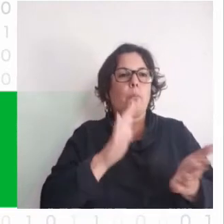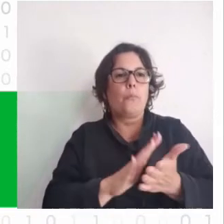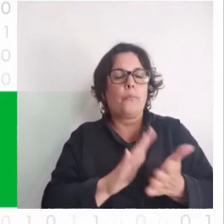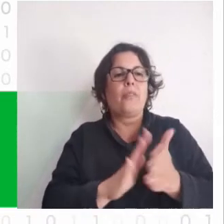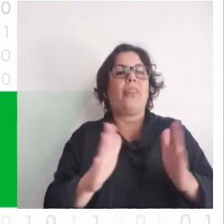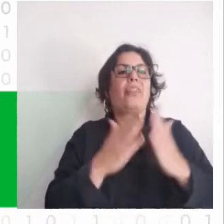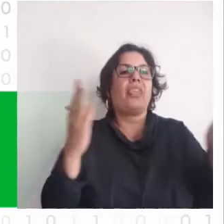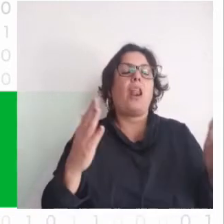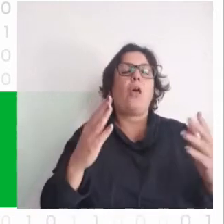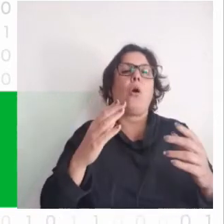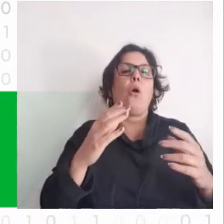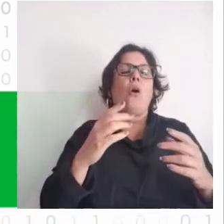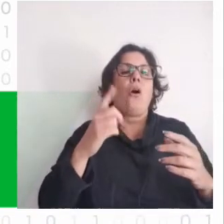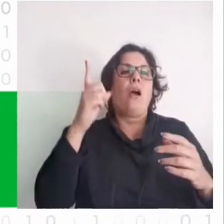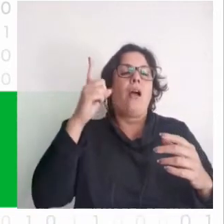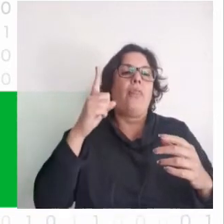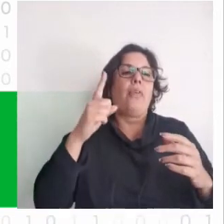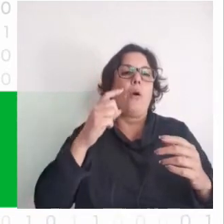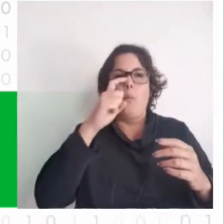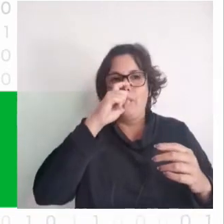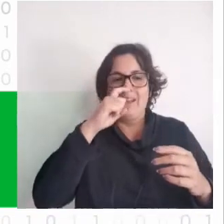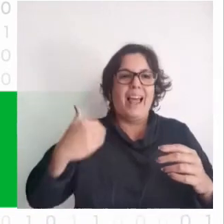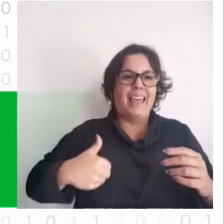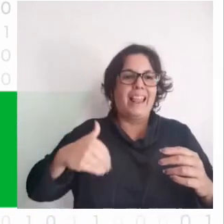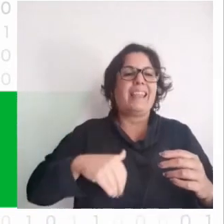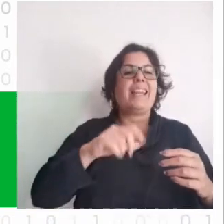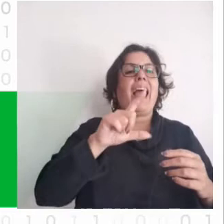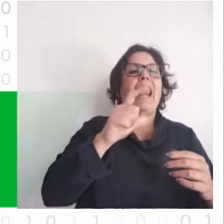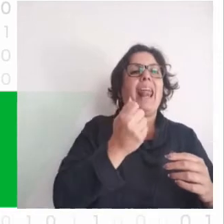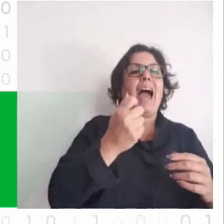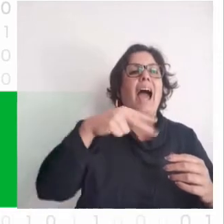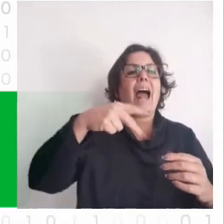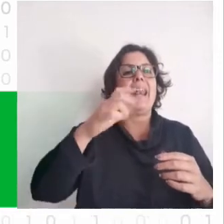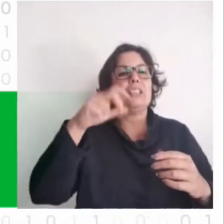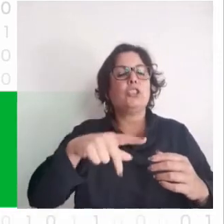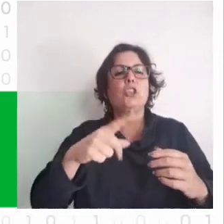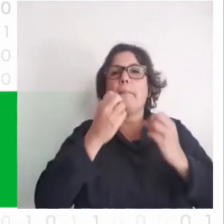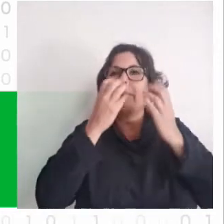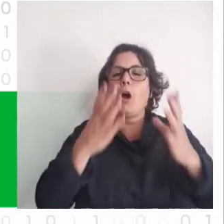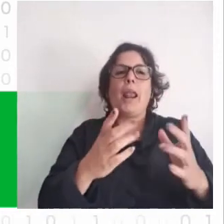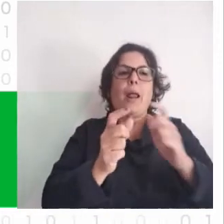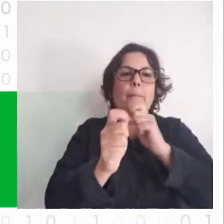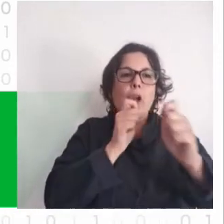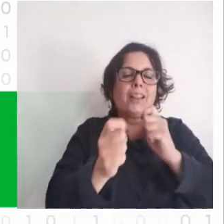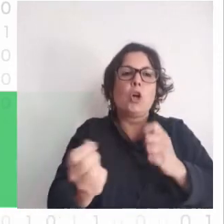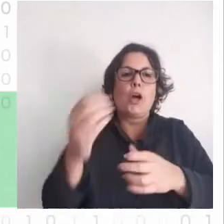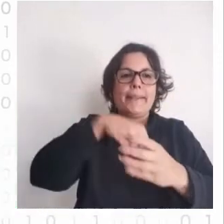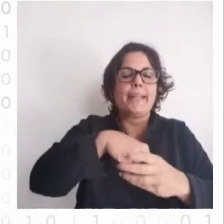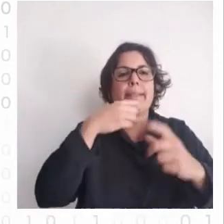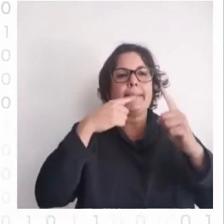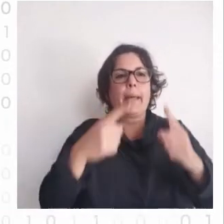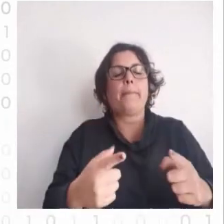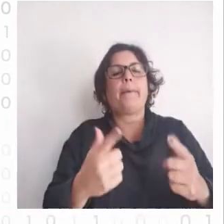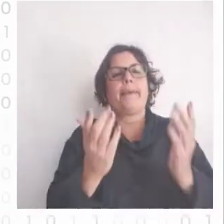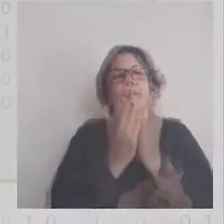Aires, Argentina, con el fin de enriquecer el contenido periodístico a través también del estudio de